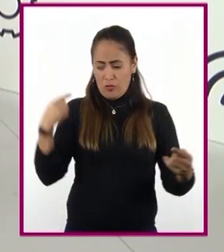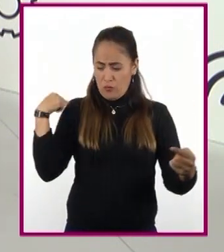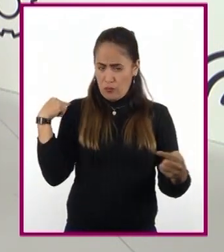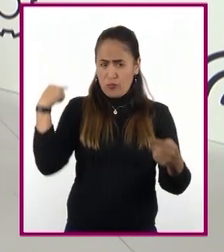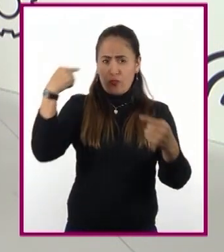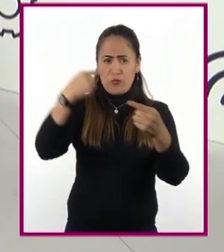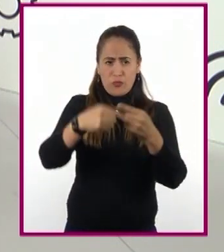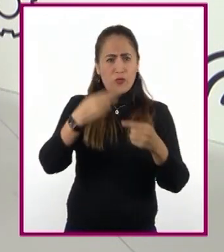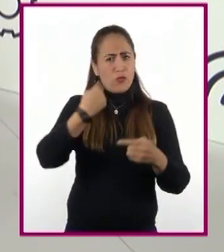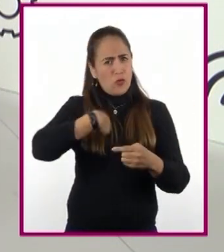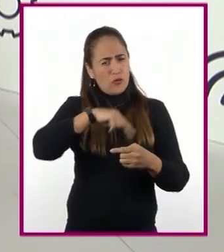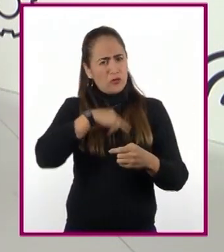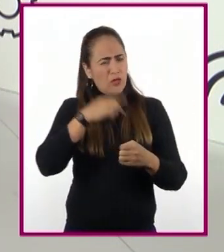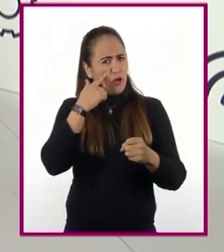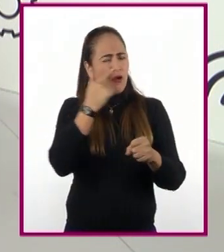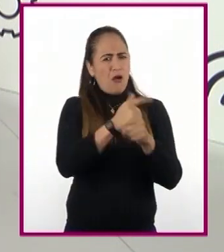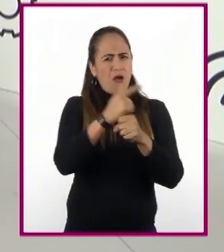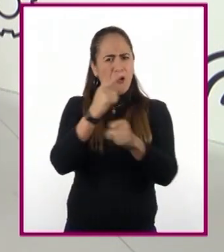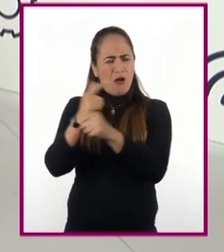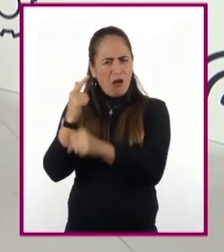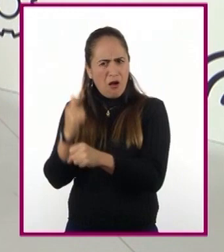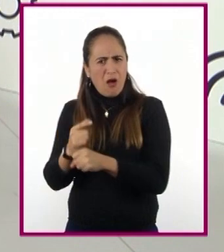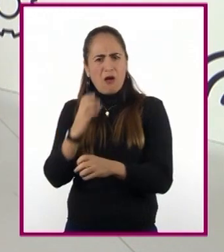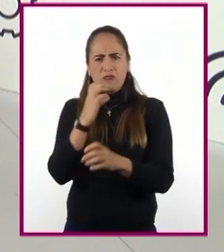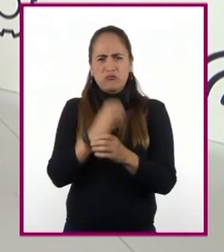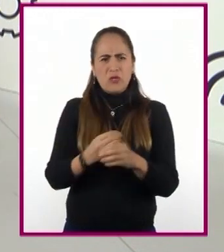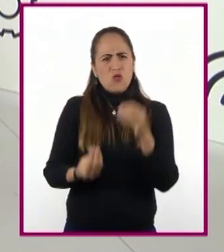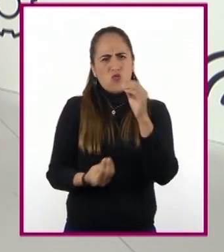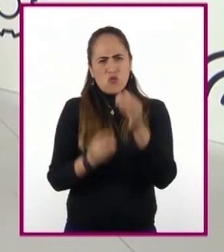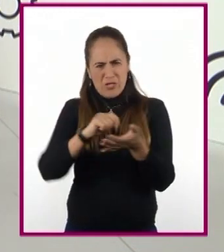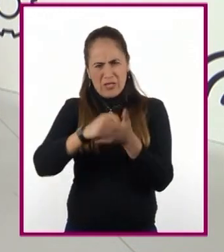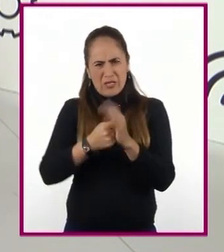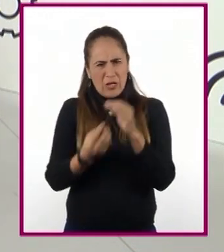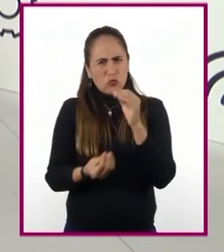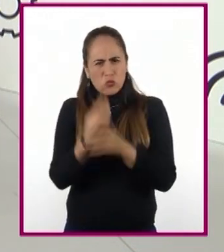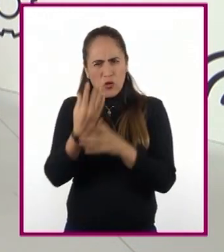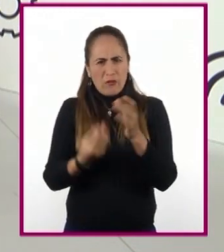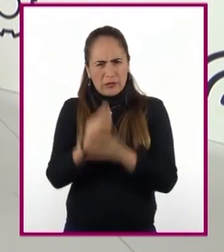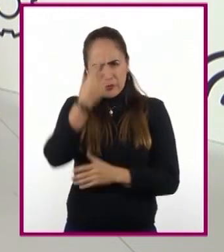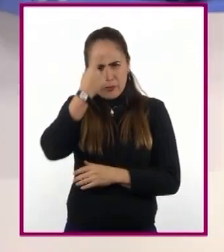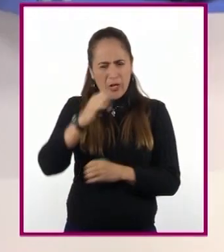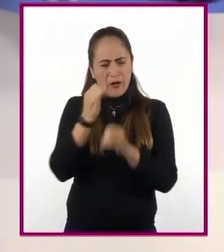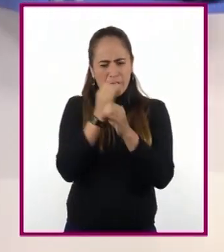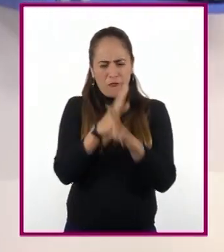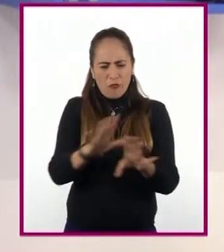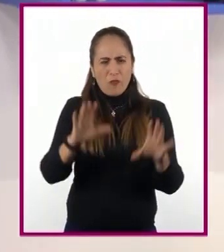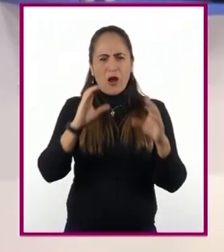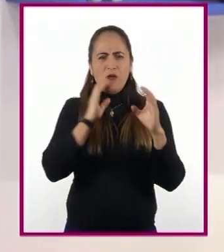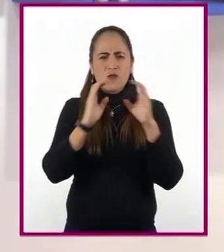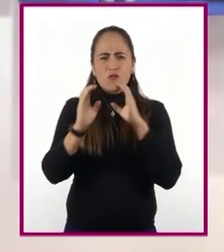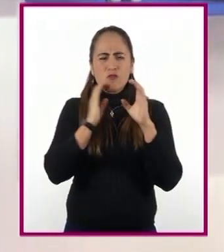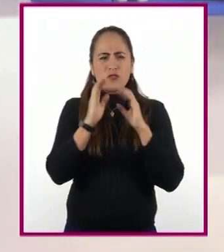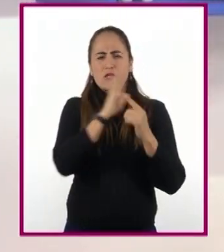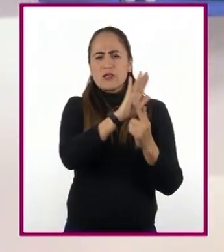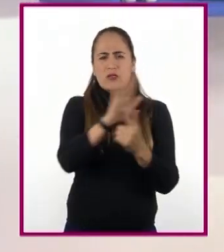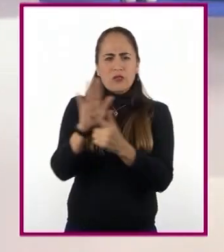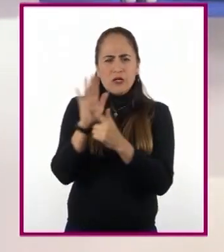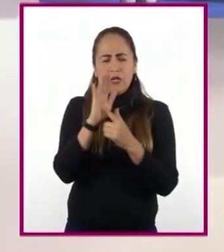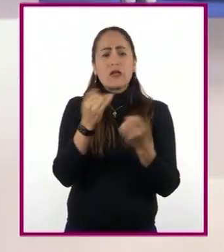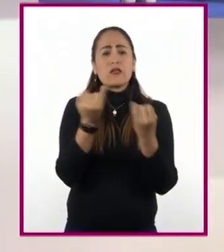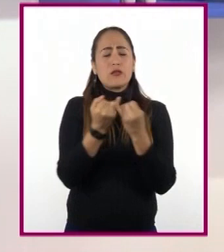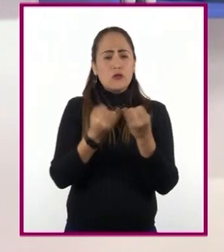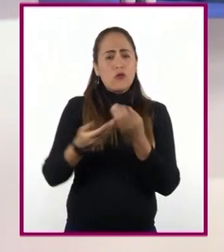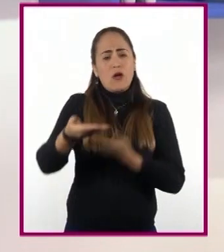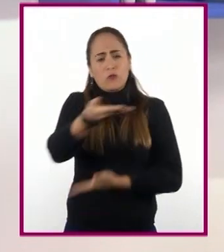variadas innovaciones que han influido en la manera de informar y comunicar, así como la forma de